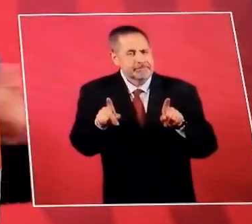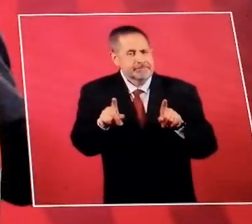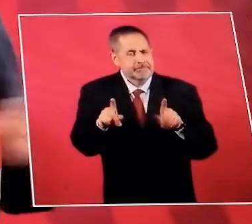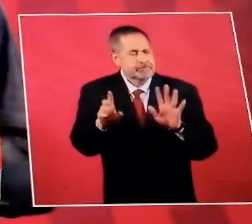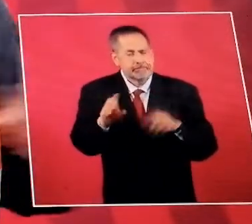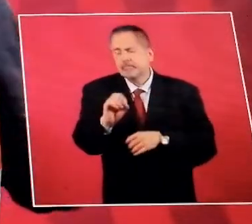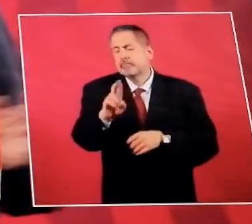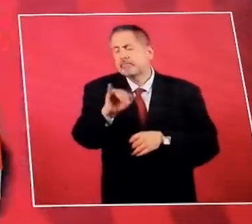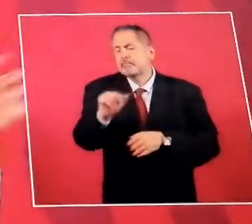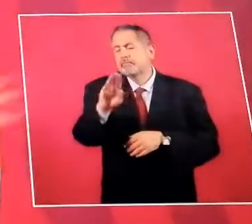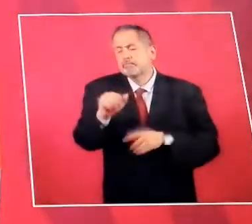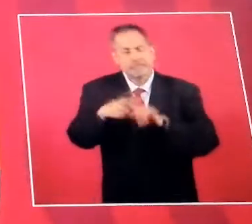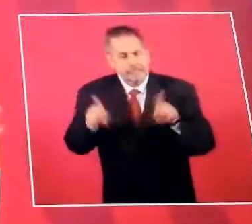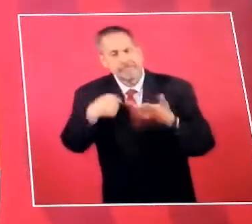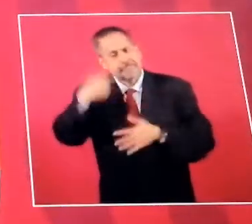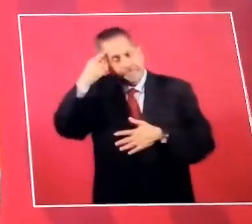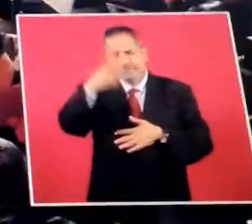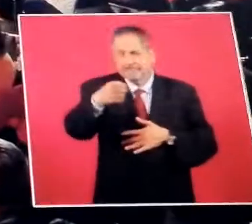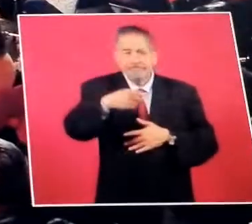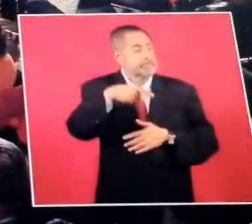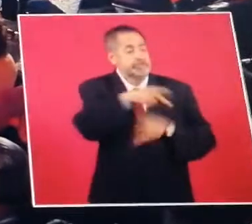Entonces, como los medios